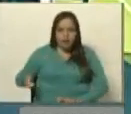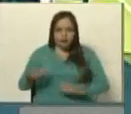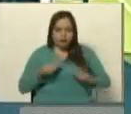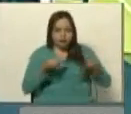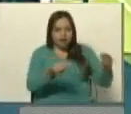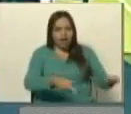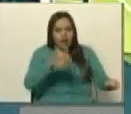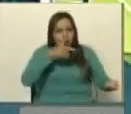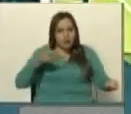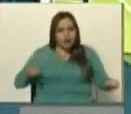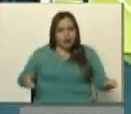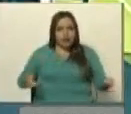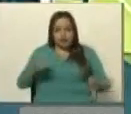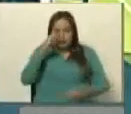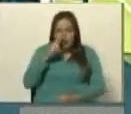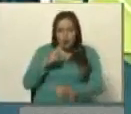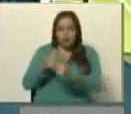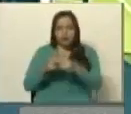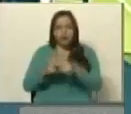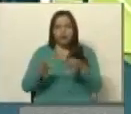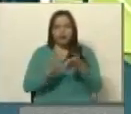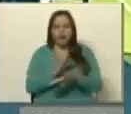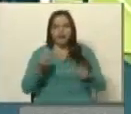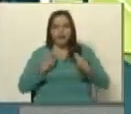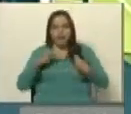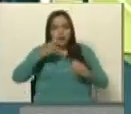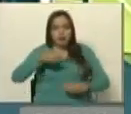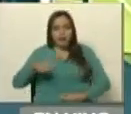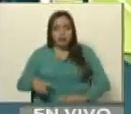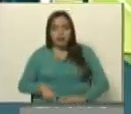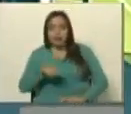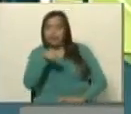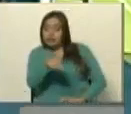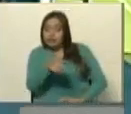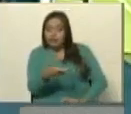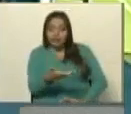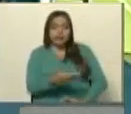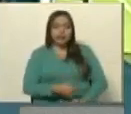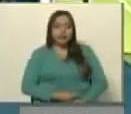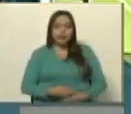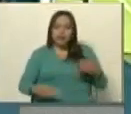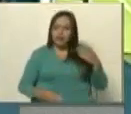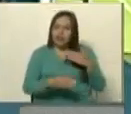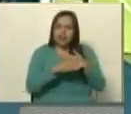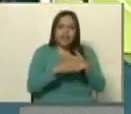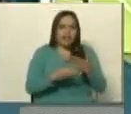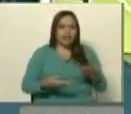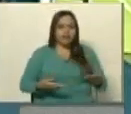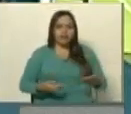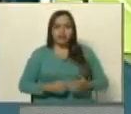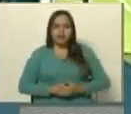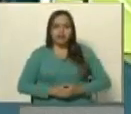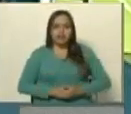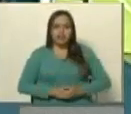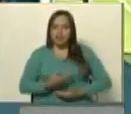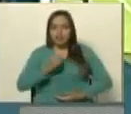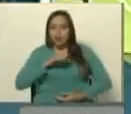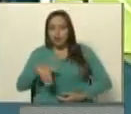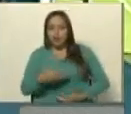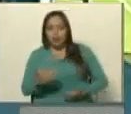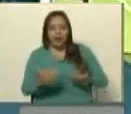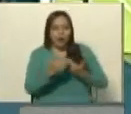y por la dignificación de nuestra vida. Esa es una barrera insoslayable,